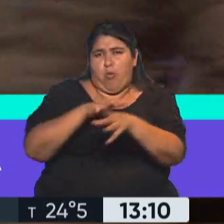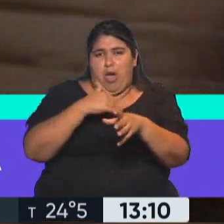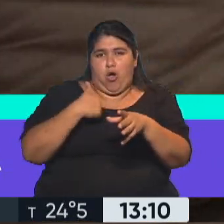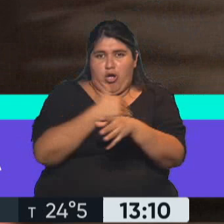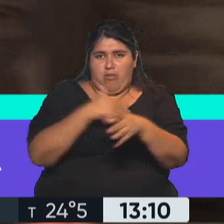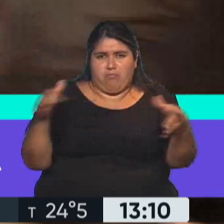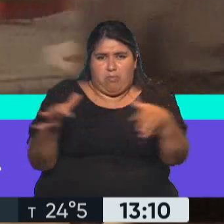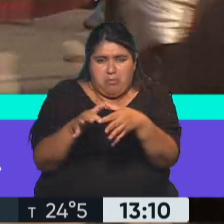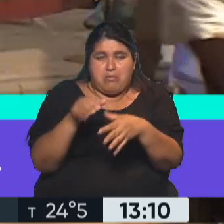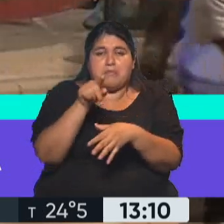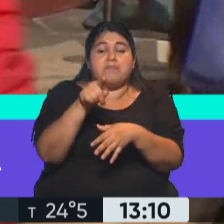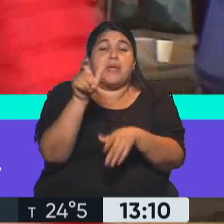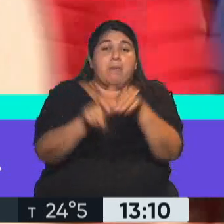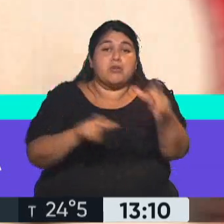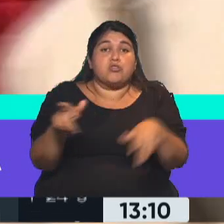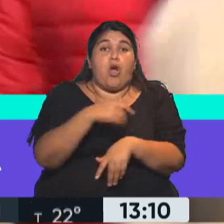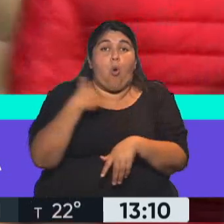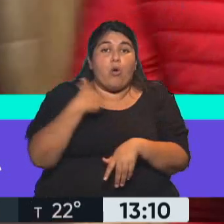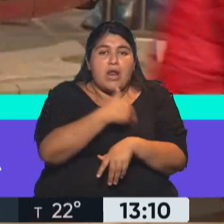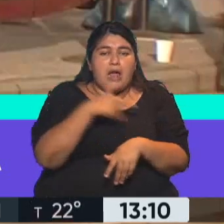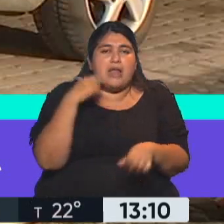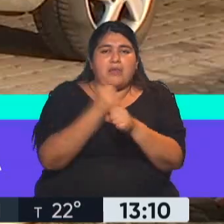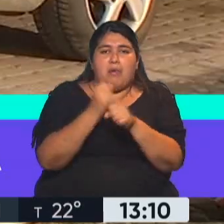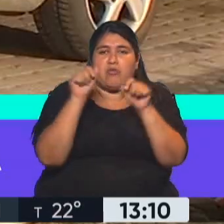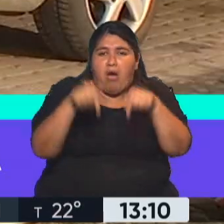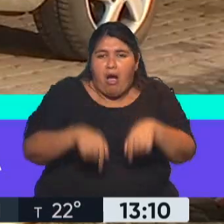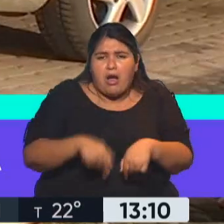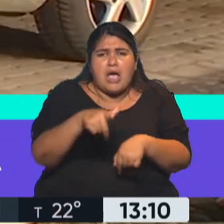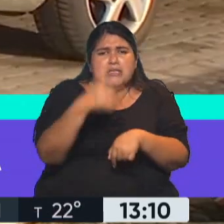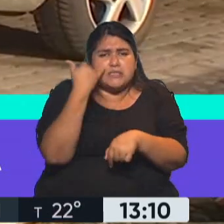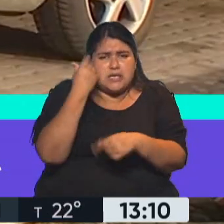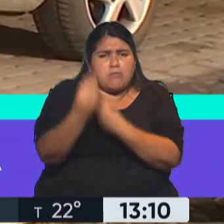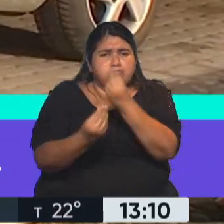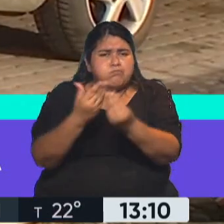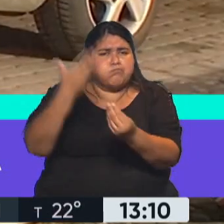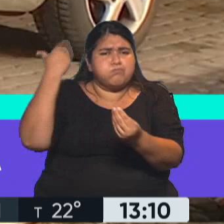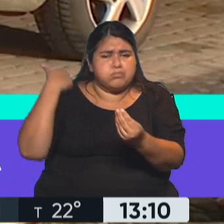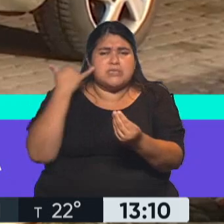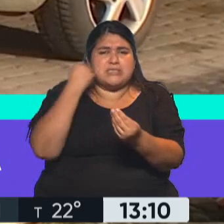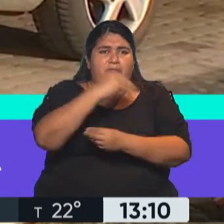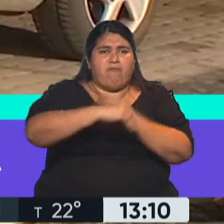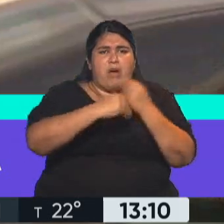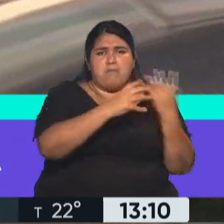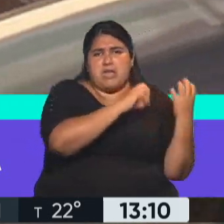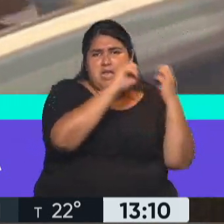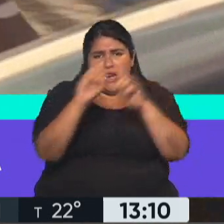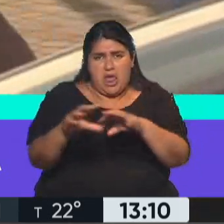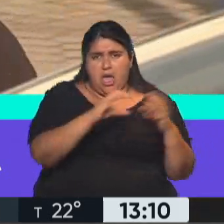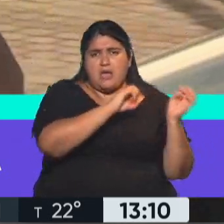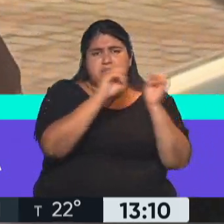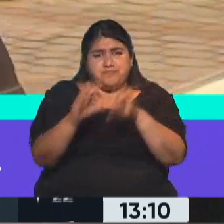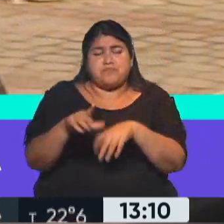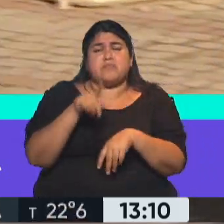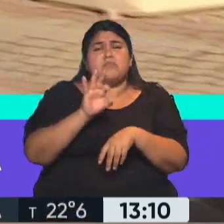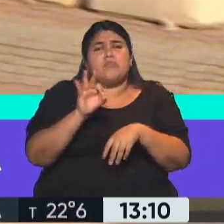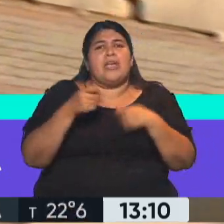siempre. Los ucranianos que están trabajando acá, que ya están radicados en Polonia desde antes, están trayendo a su familia o están